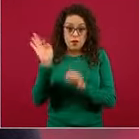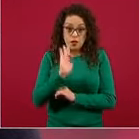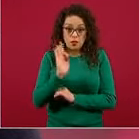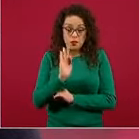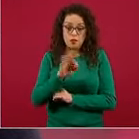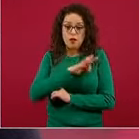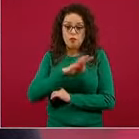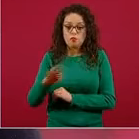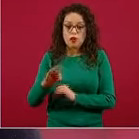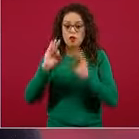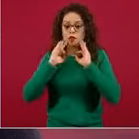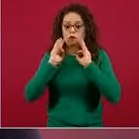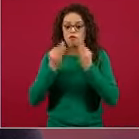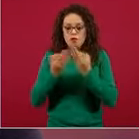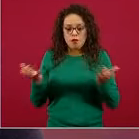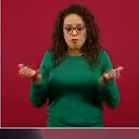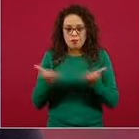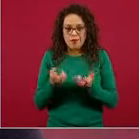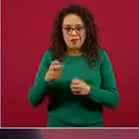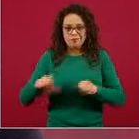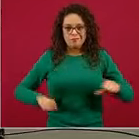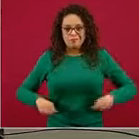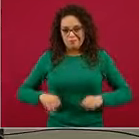pudiera aplicar.